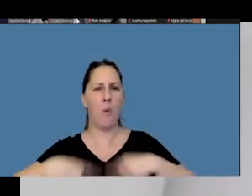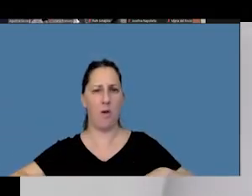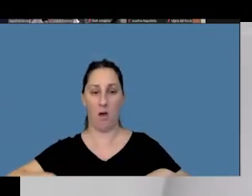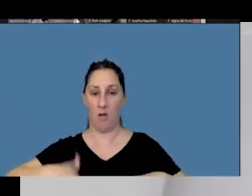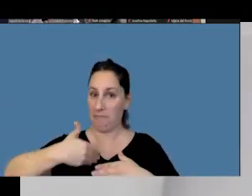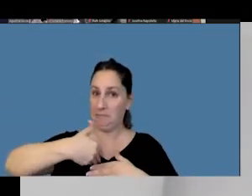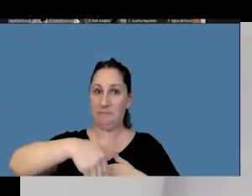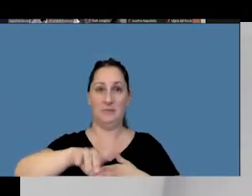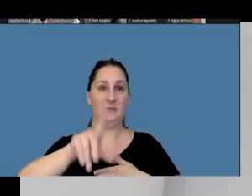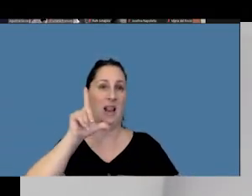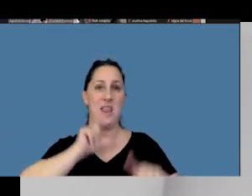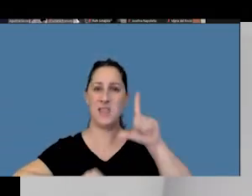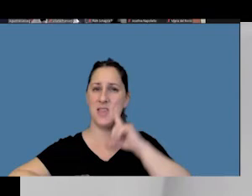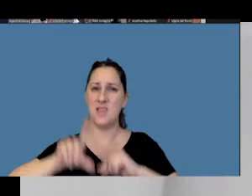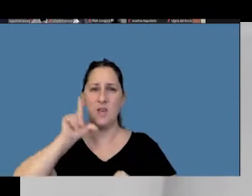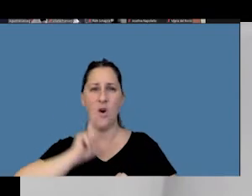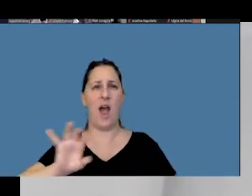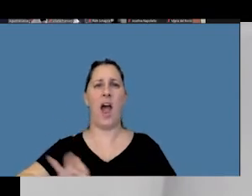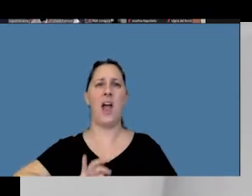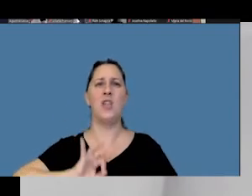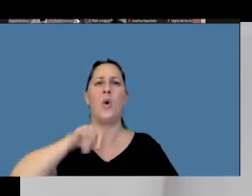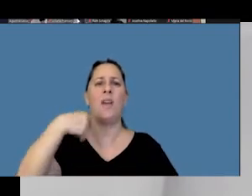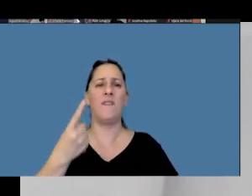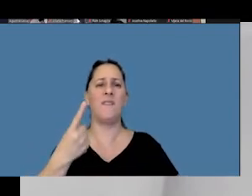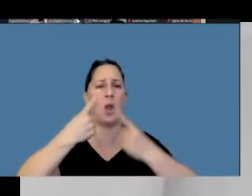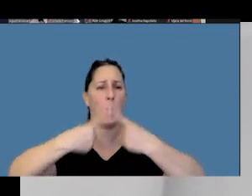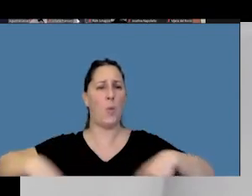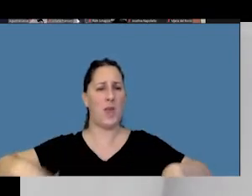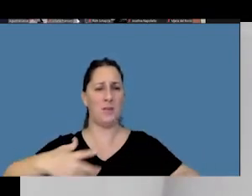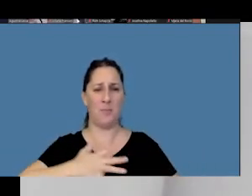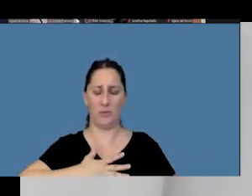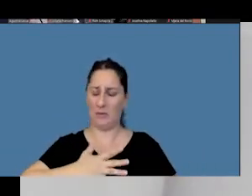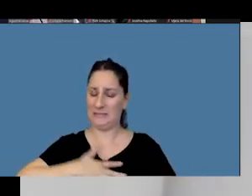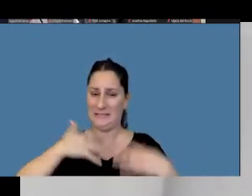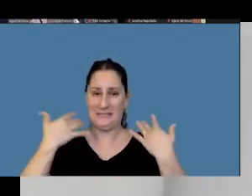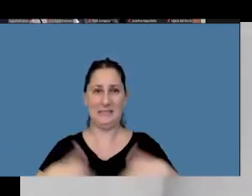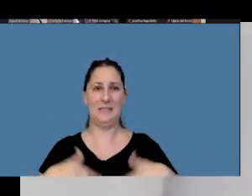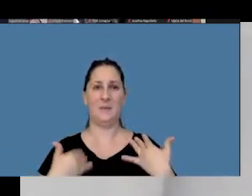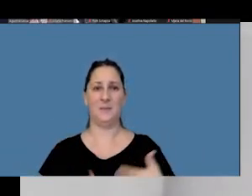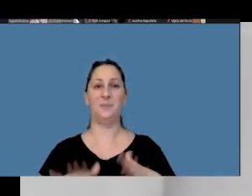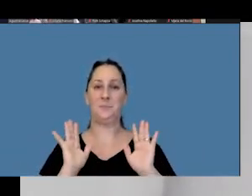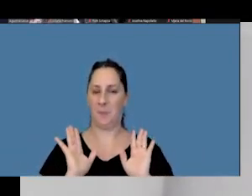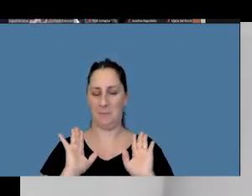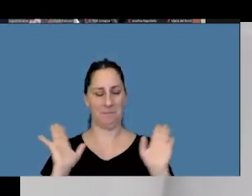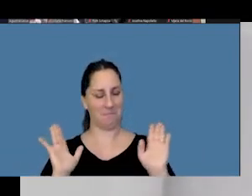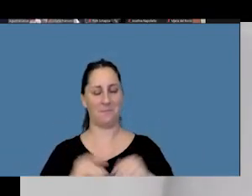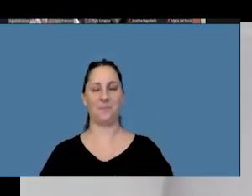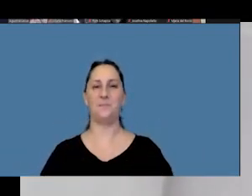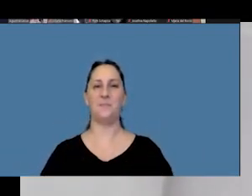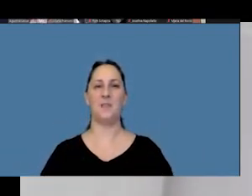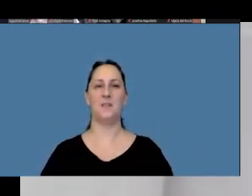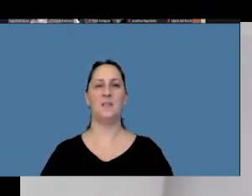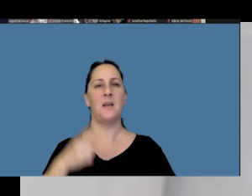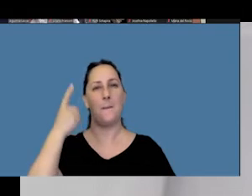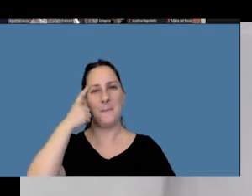tener me parece, para el año que viene con bienes personales? Madre mía, pero bueno. Así que bueno, ya estaremos